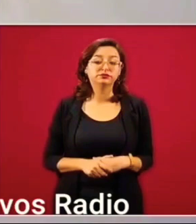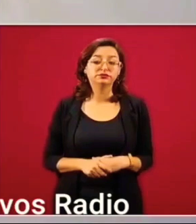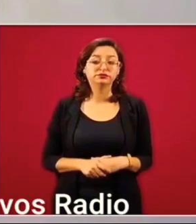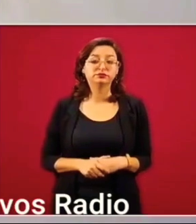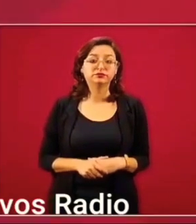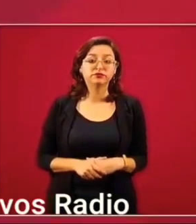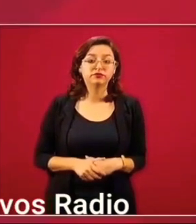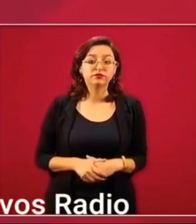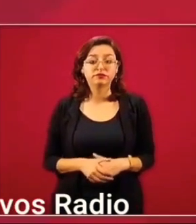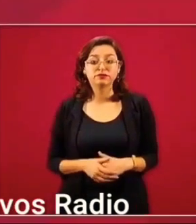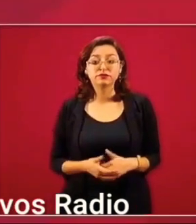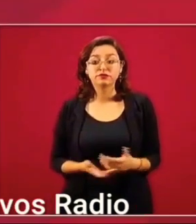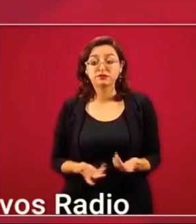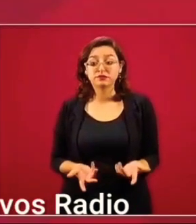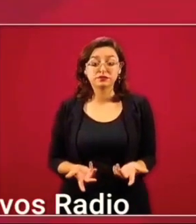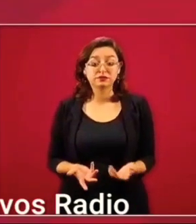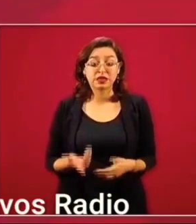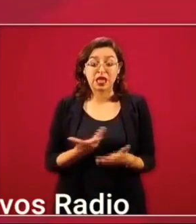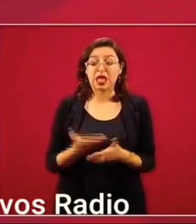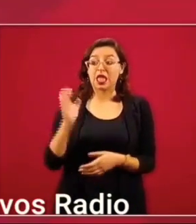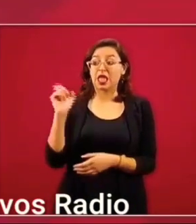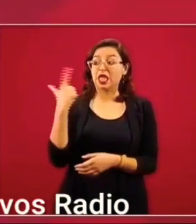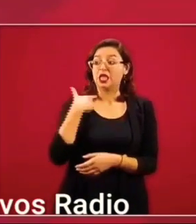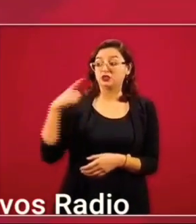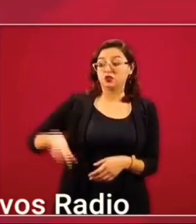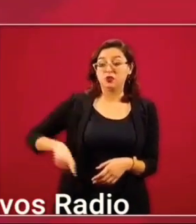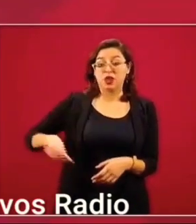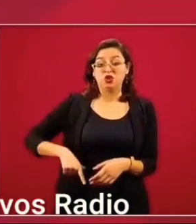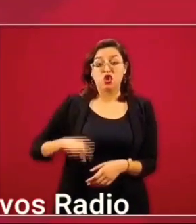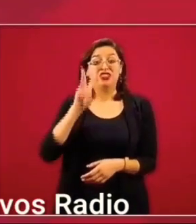de 3,600 a 600.